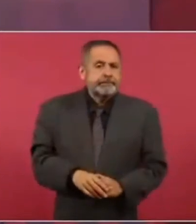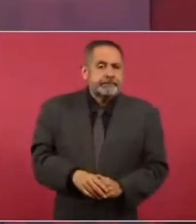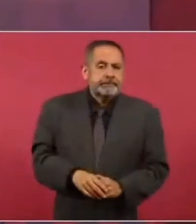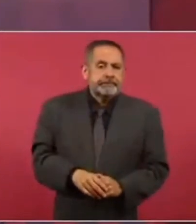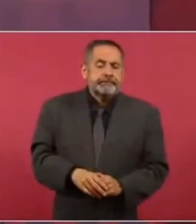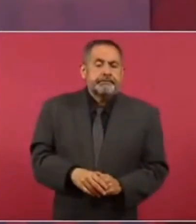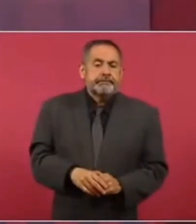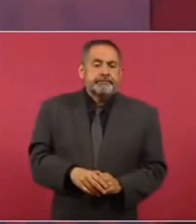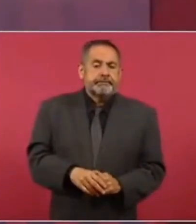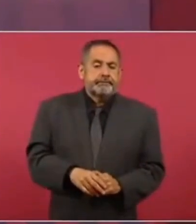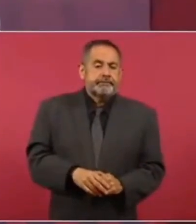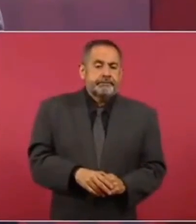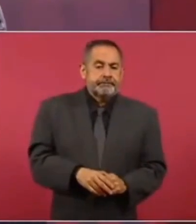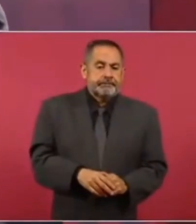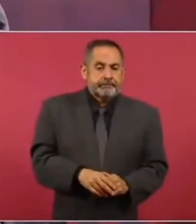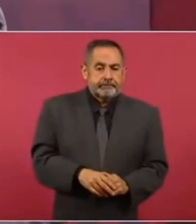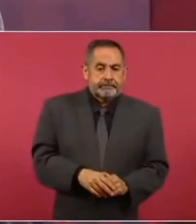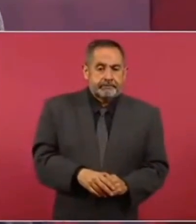Y